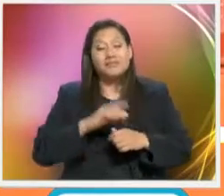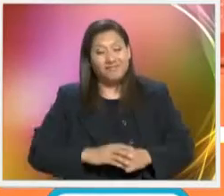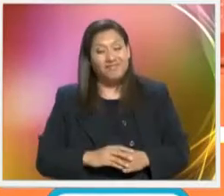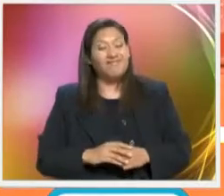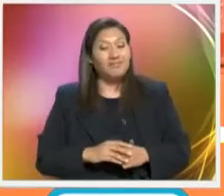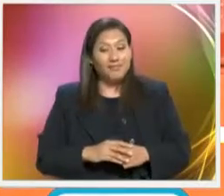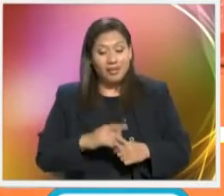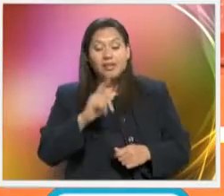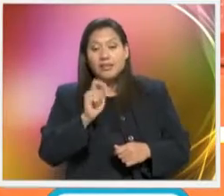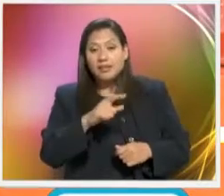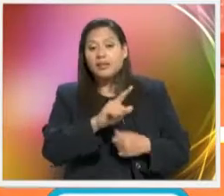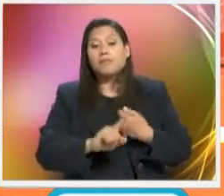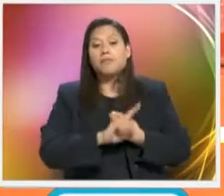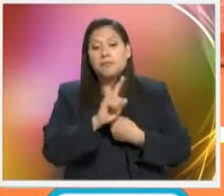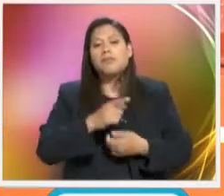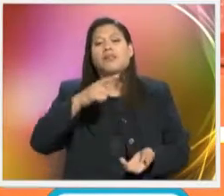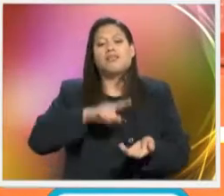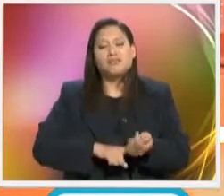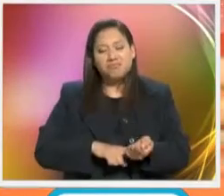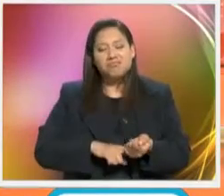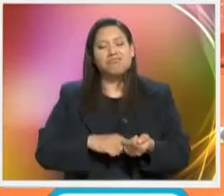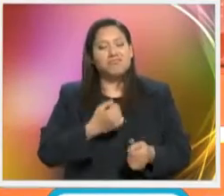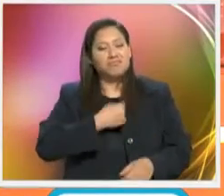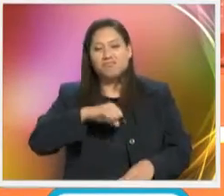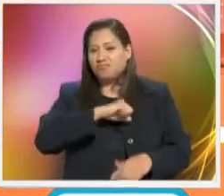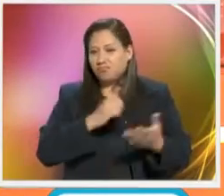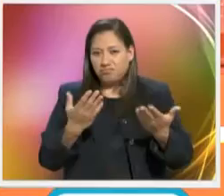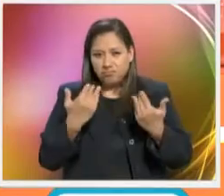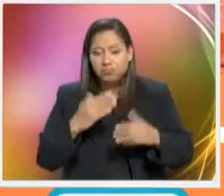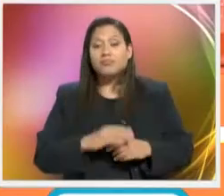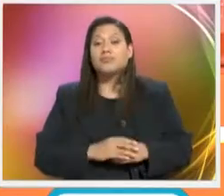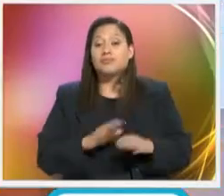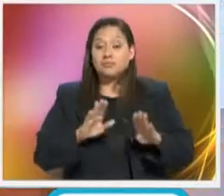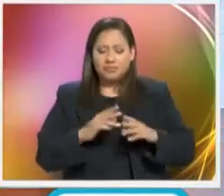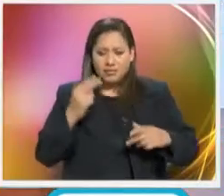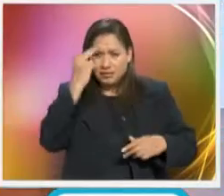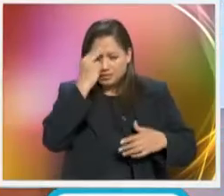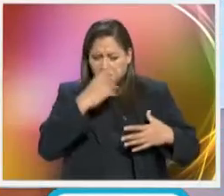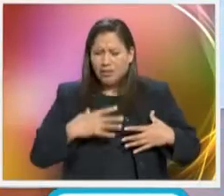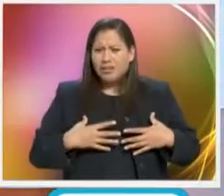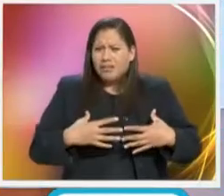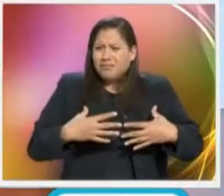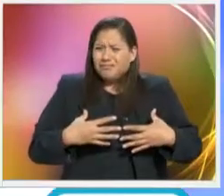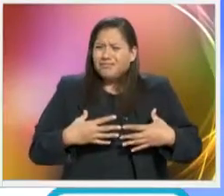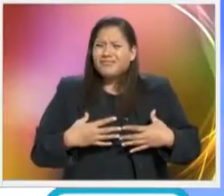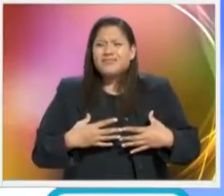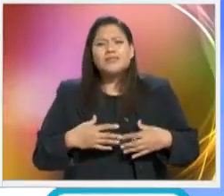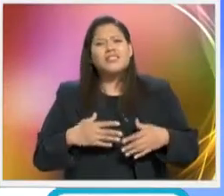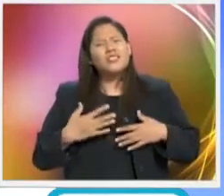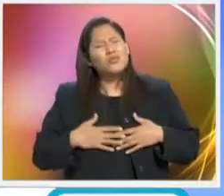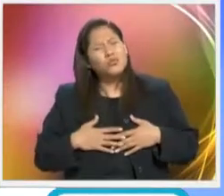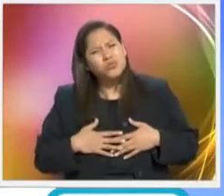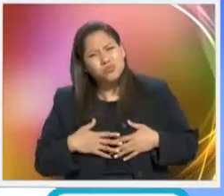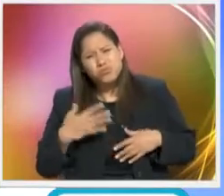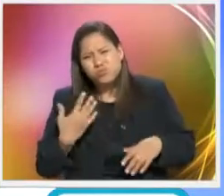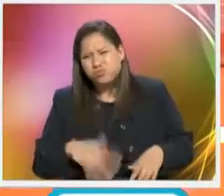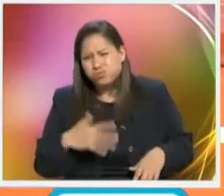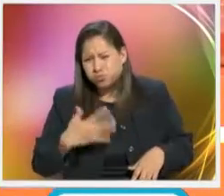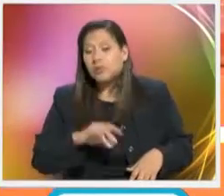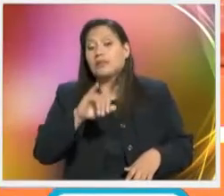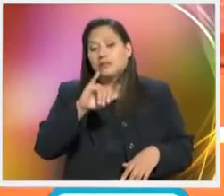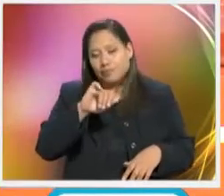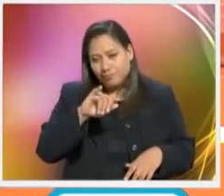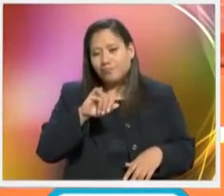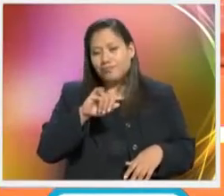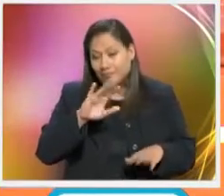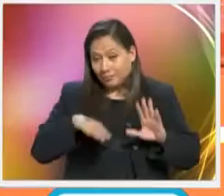un problema estético, un problema médico. Claro, porque siendo tan grande el tamaño del busto debe causar dolor de alguna manera. Sí, claro,